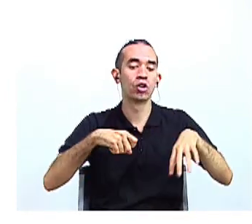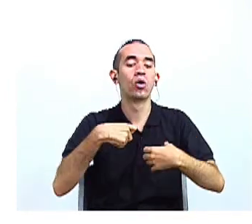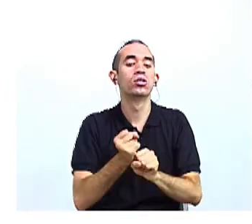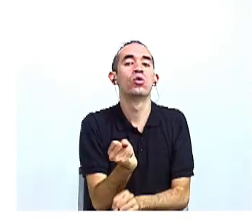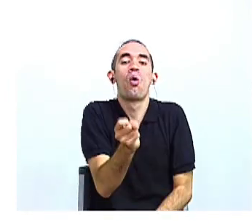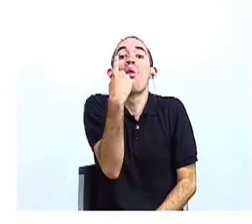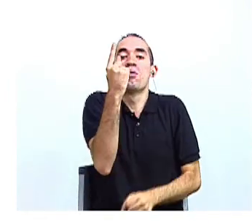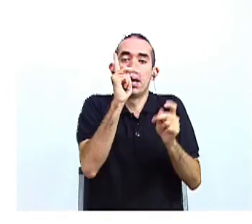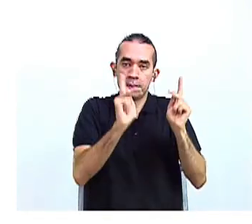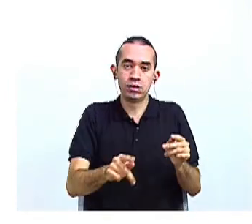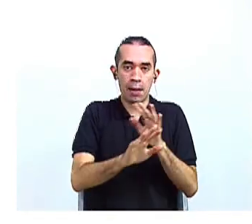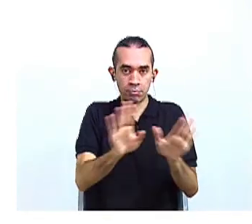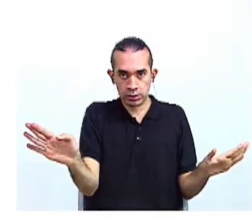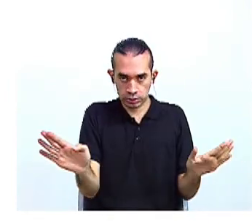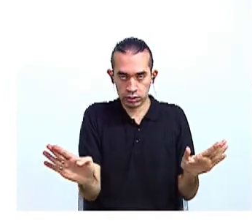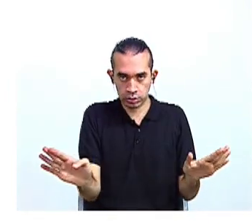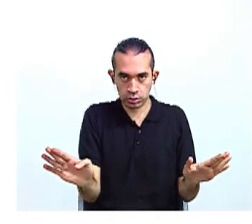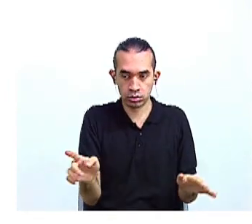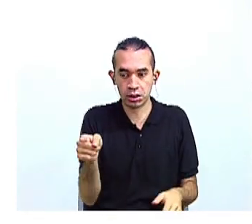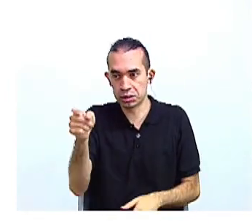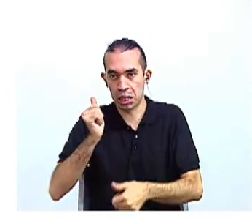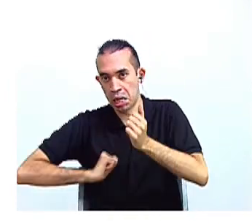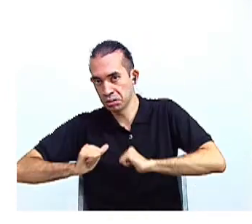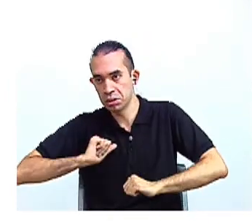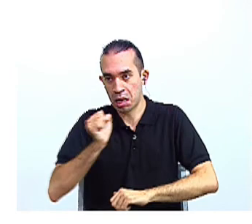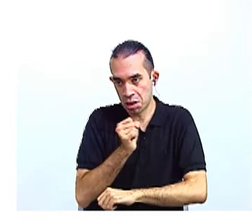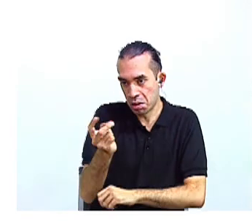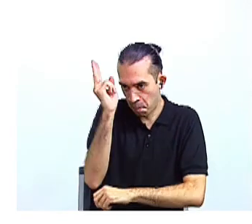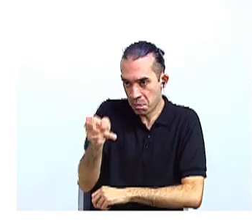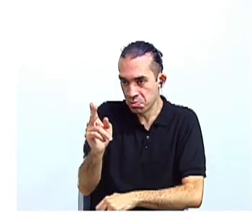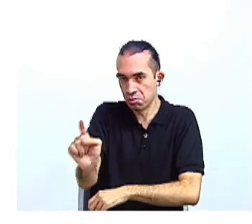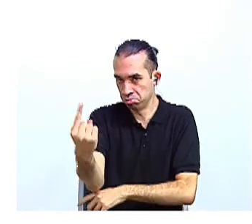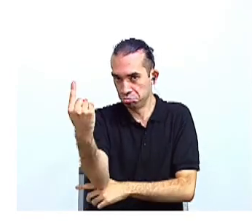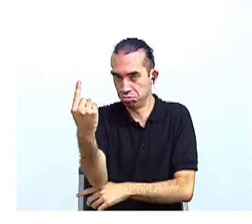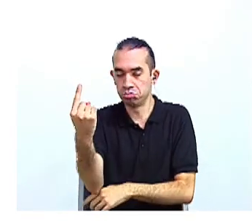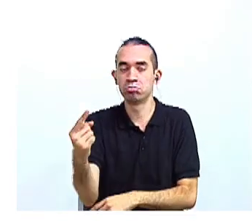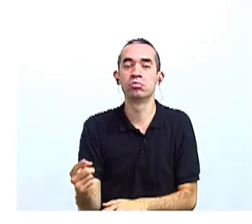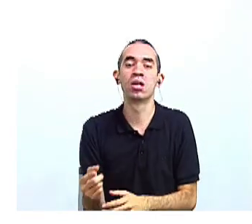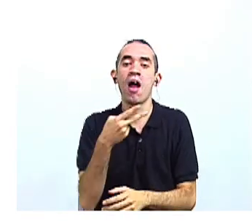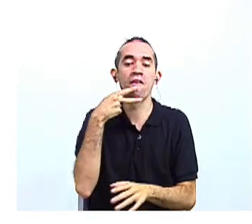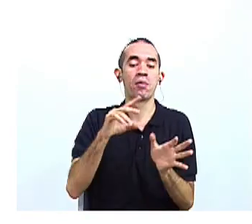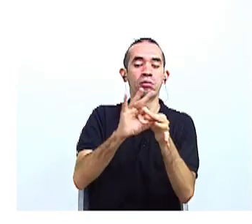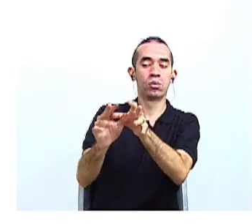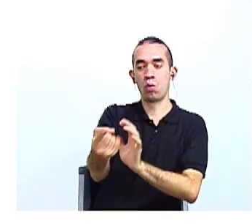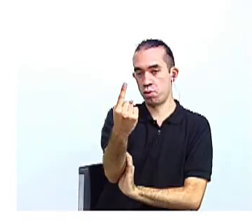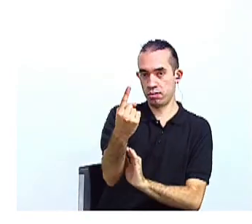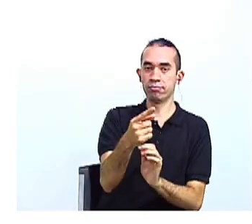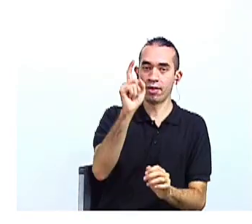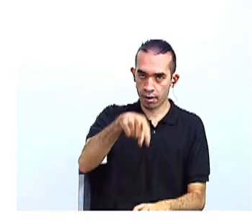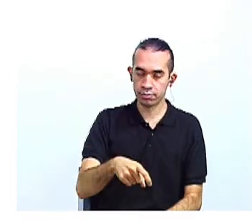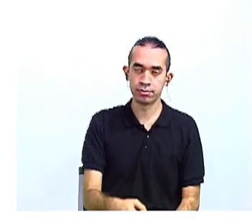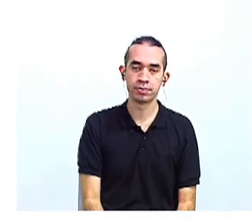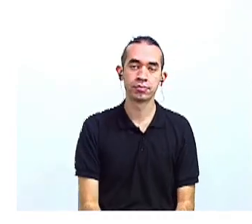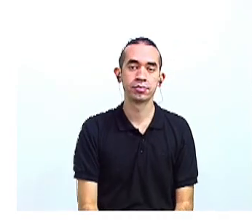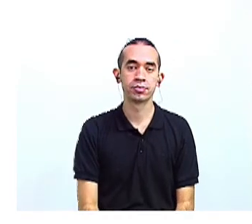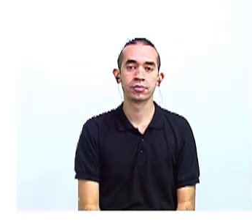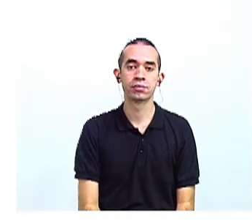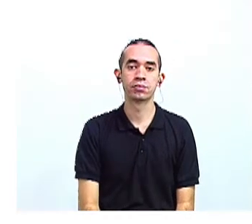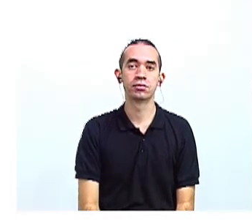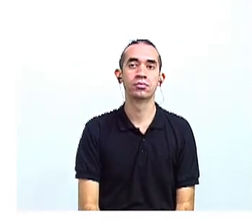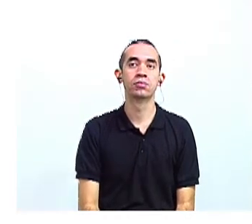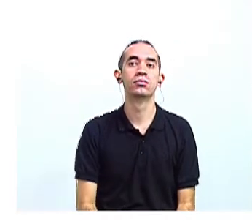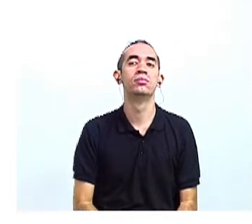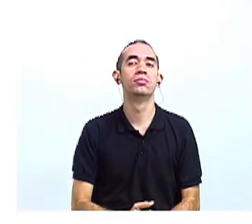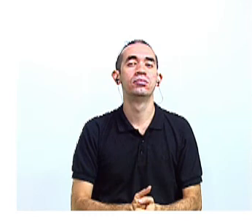ejecutada por una sola persona. La actriz y cantante son la misma persona. El verbo deberá ir en singular. Veamos